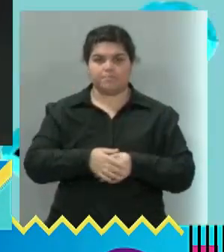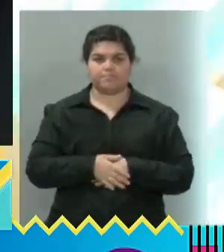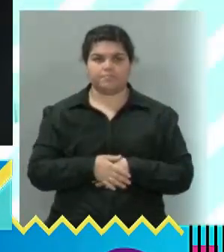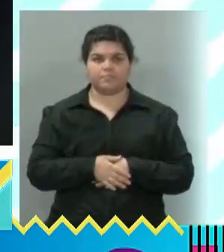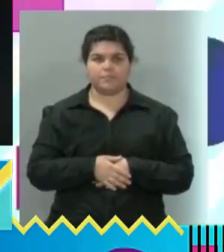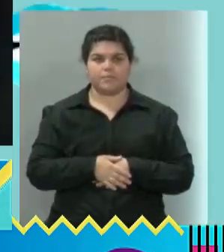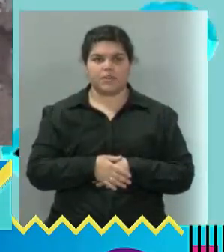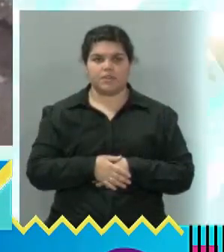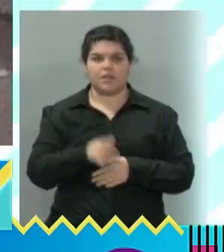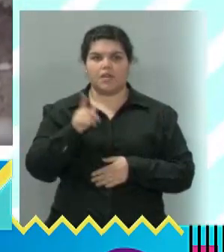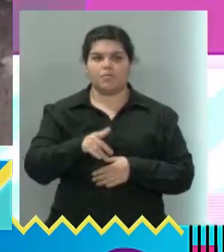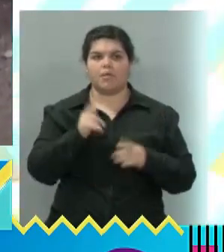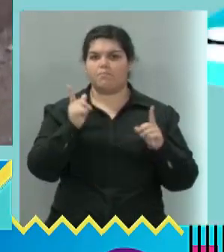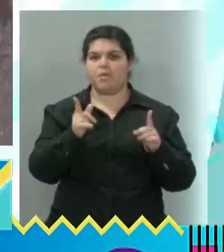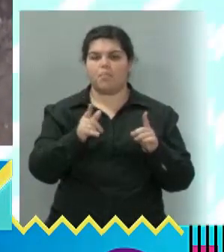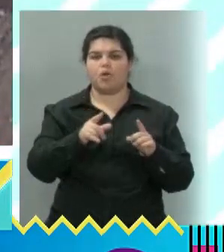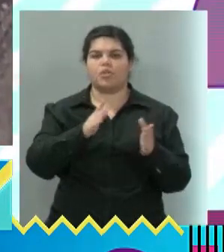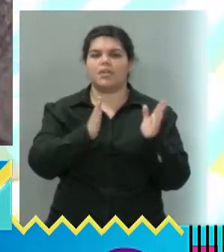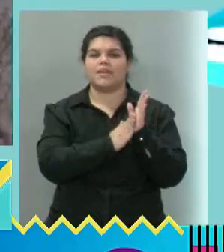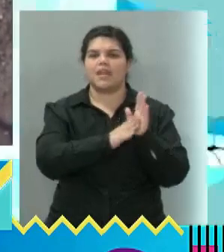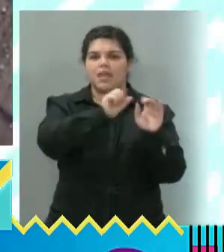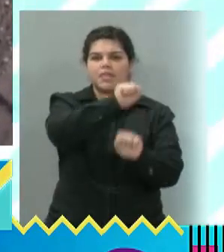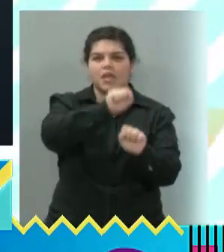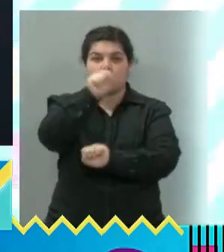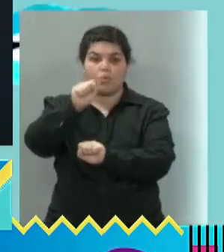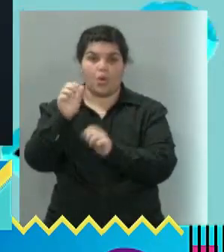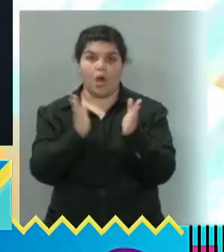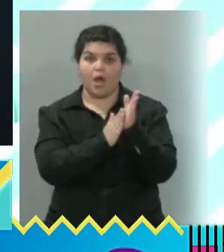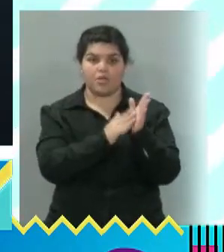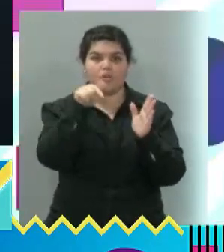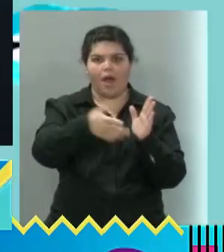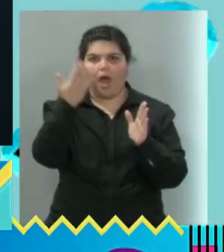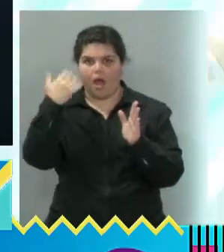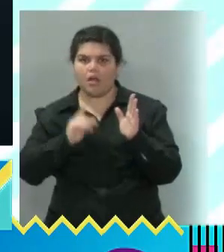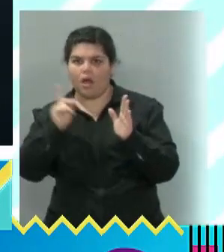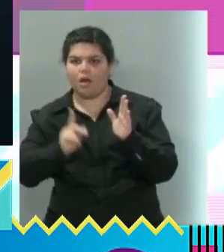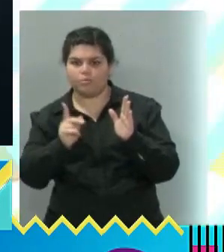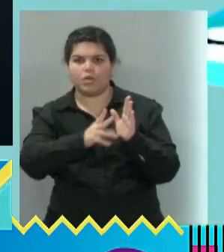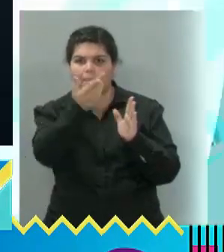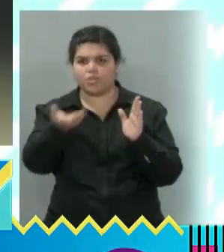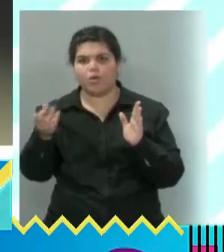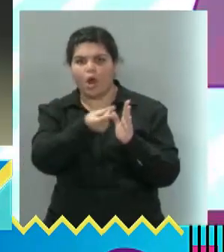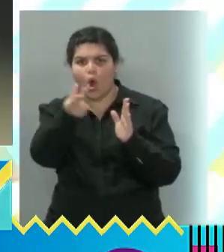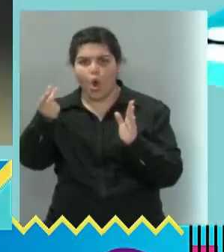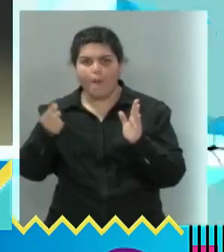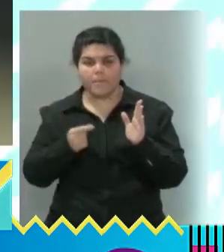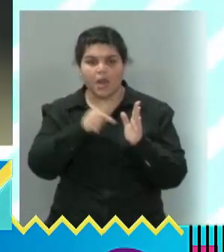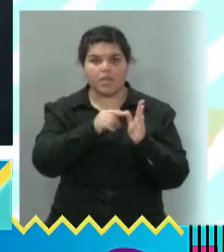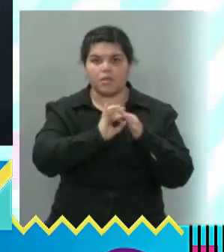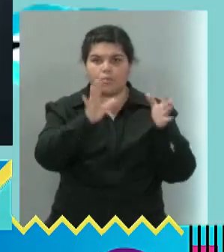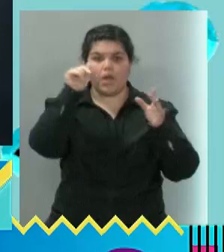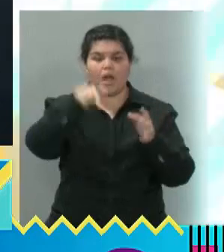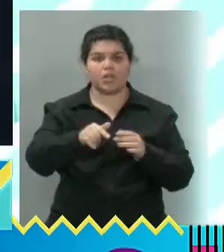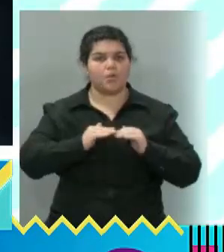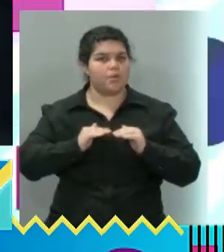títulos nobiliarios, aunque aquí no habían, pero habían algunos que lo habían comprado, sienta las bases de lo que es una nación